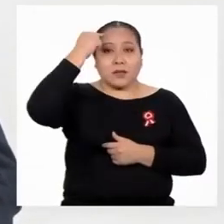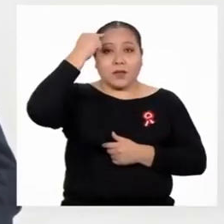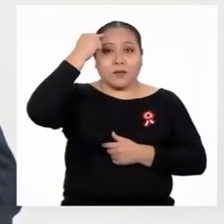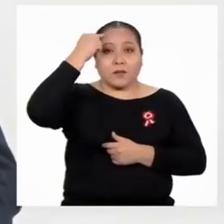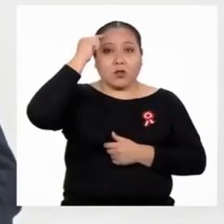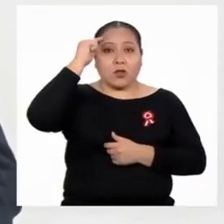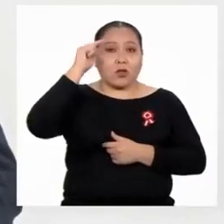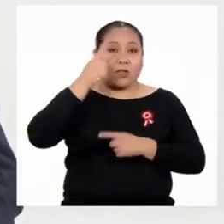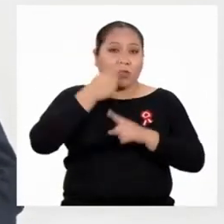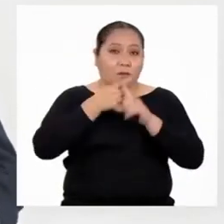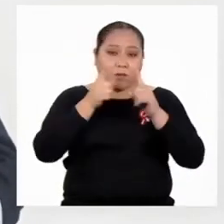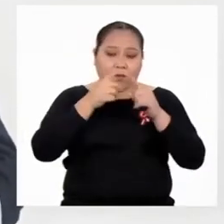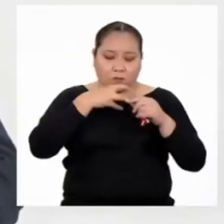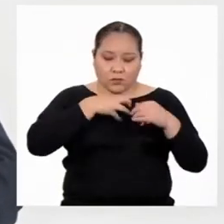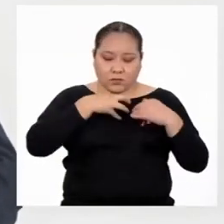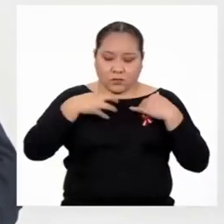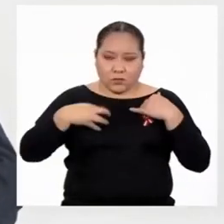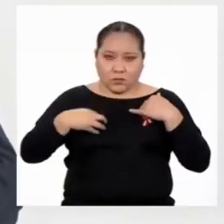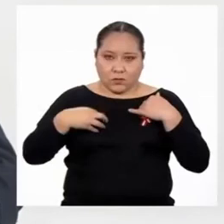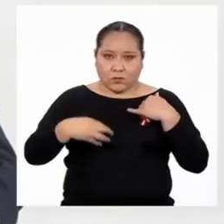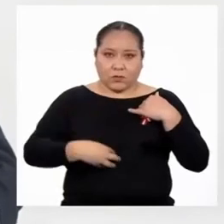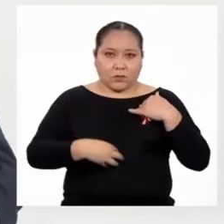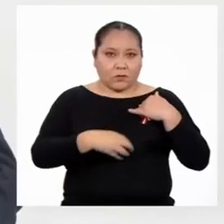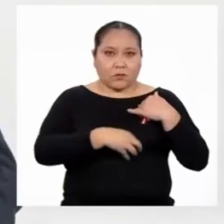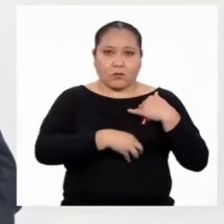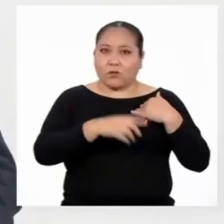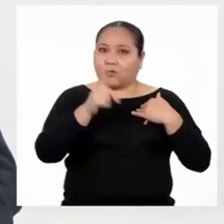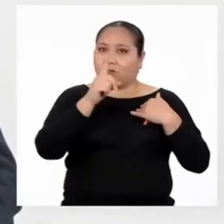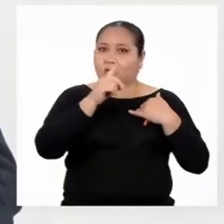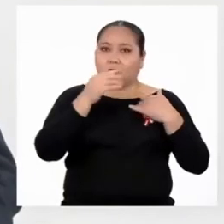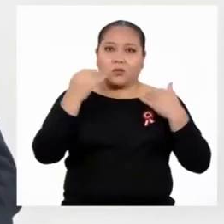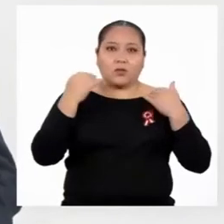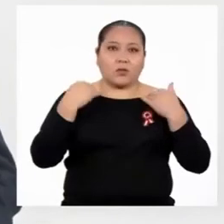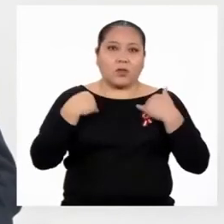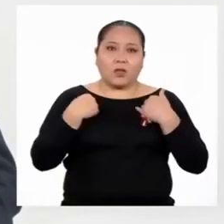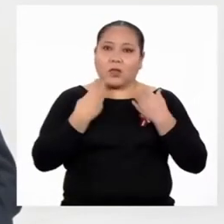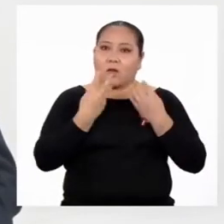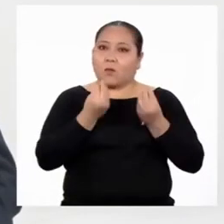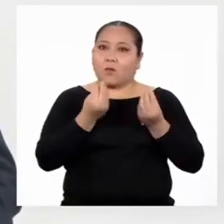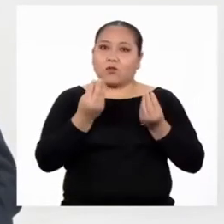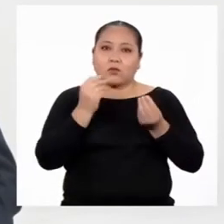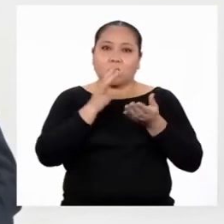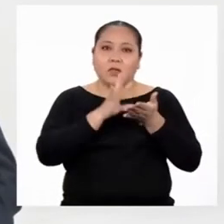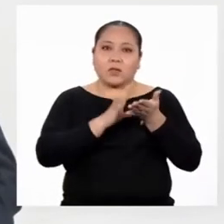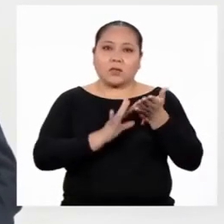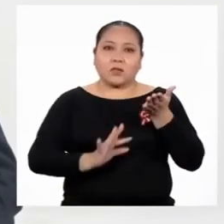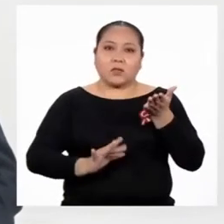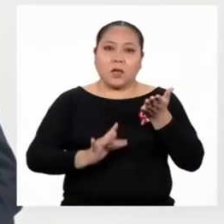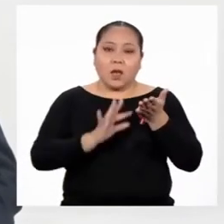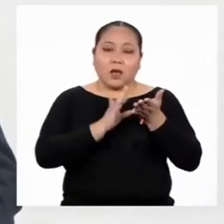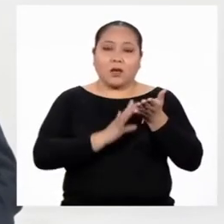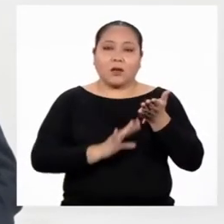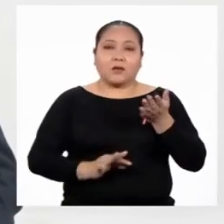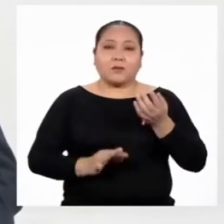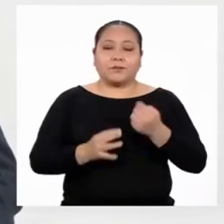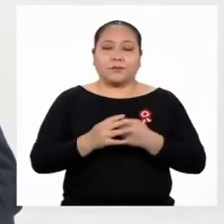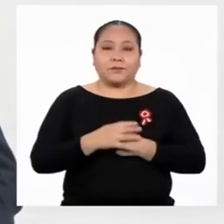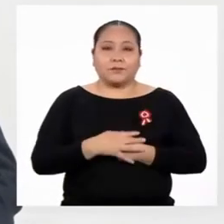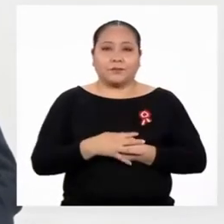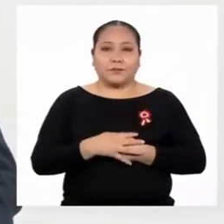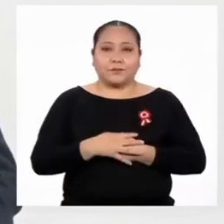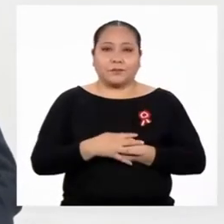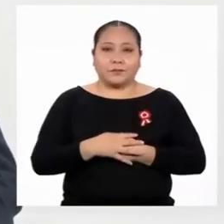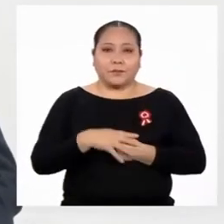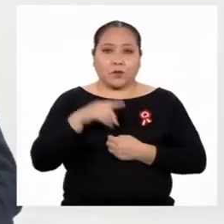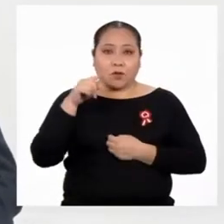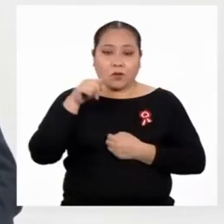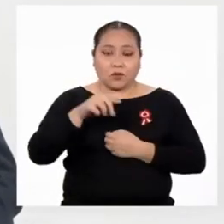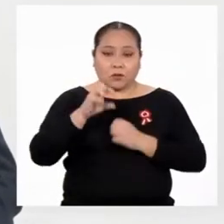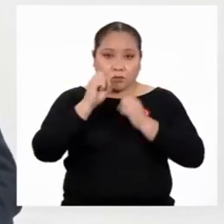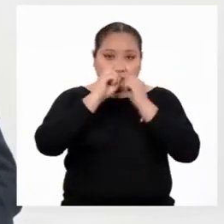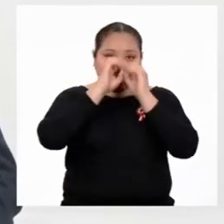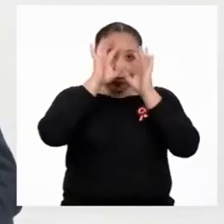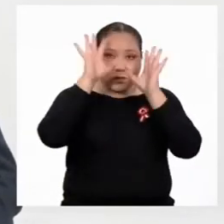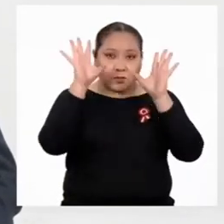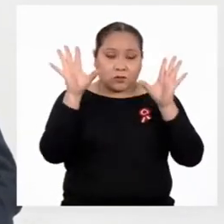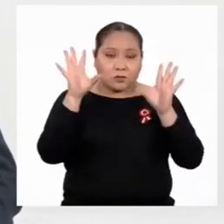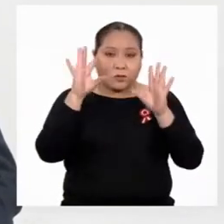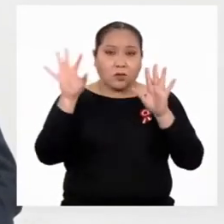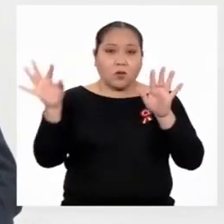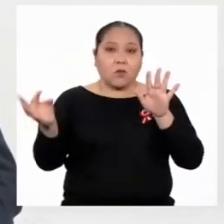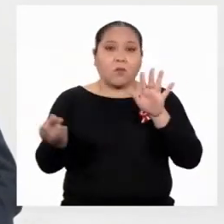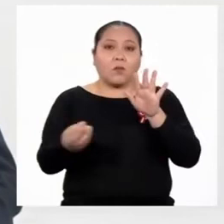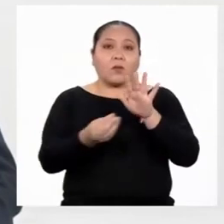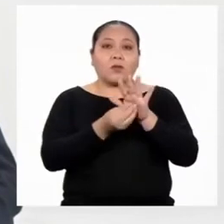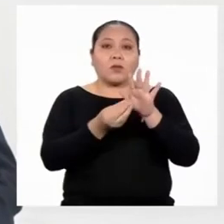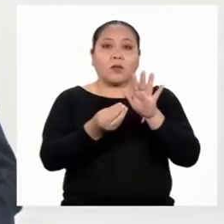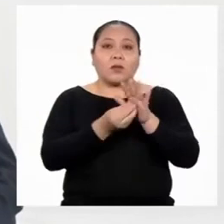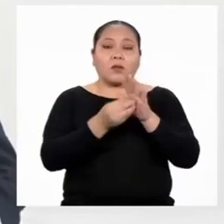otras partes del cuerpo no reciben suficiente sangre. Con esa aclaración,